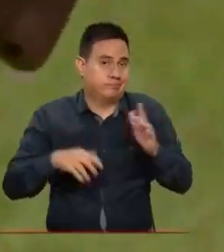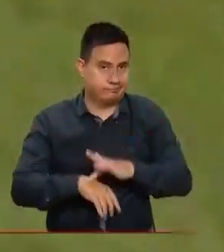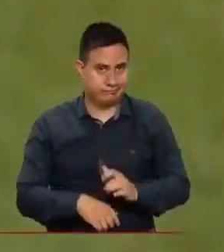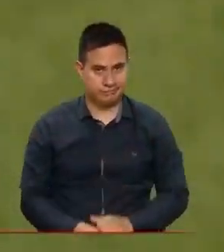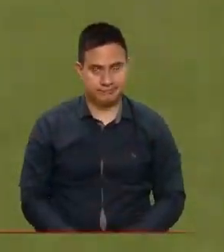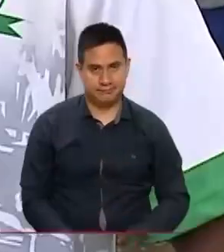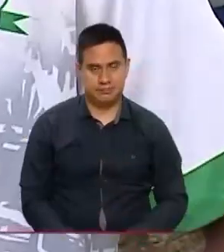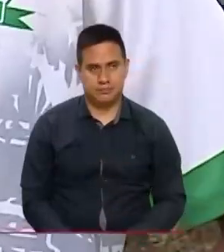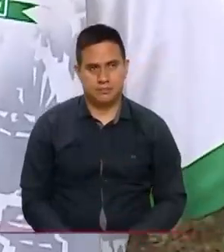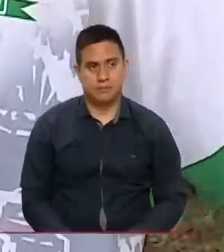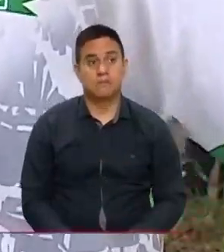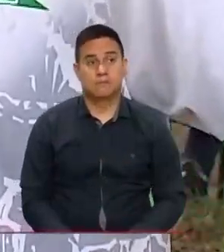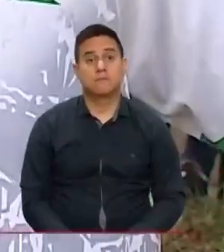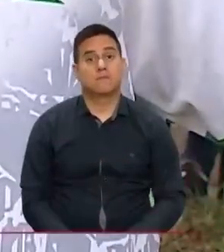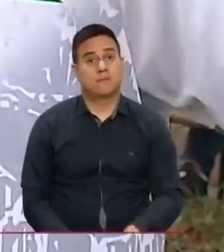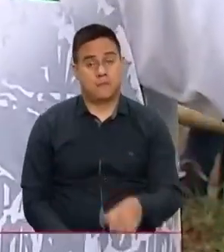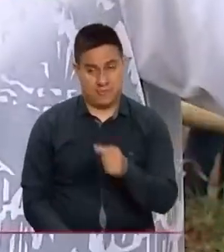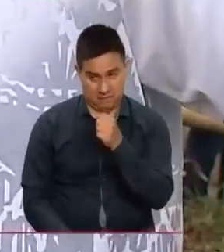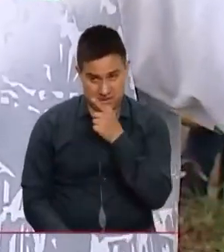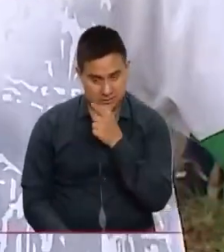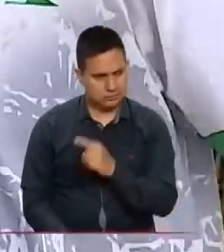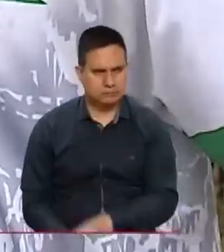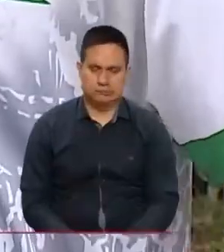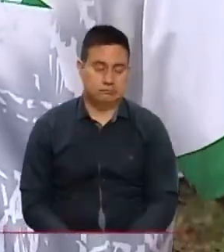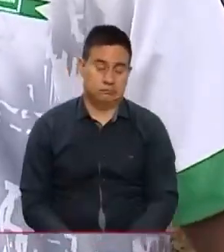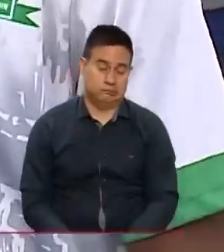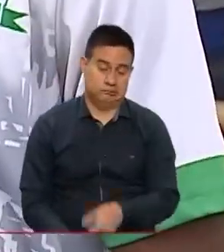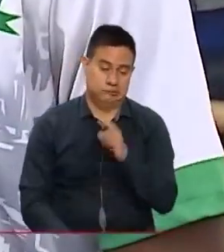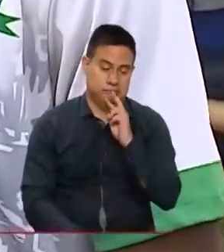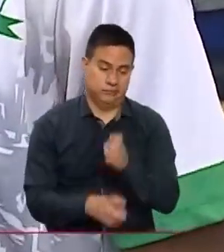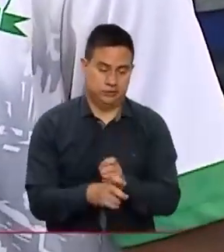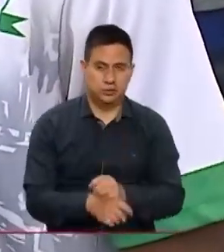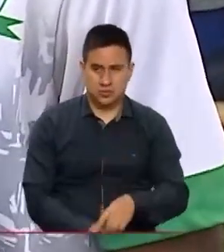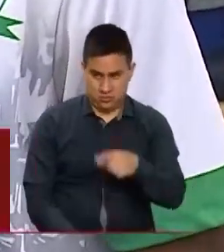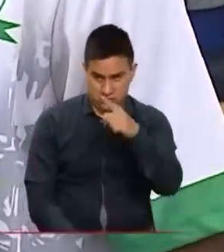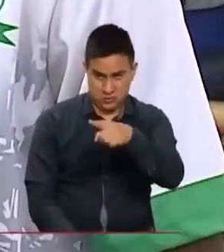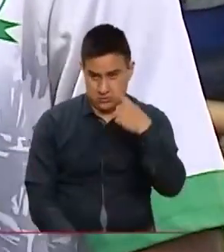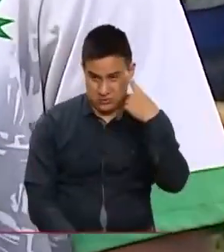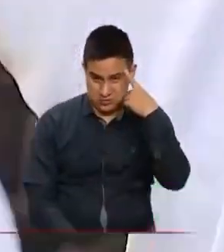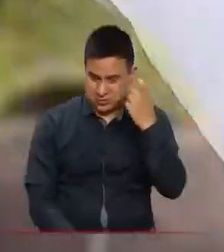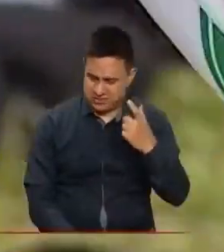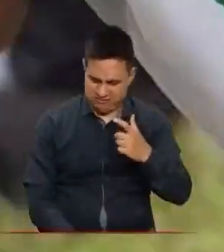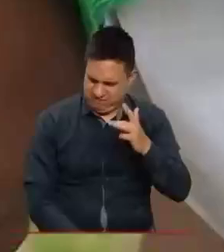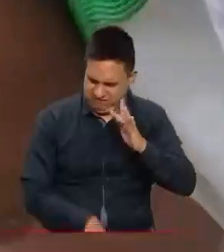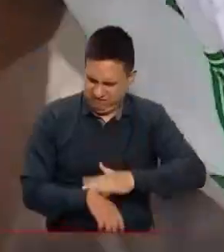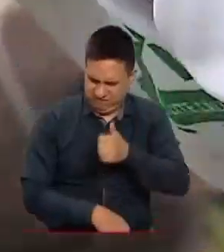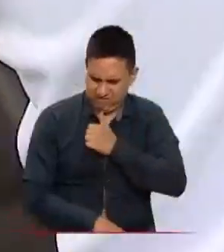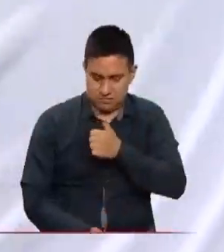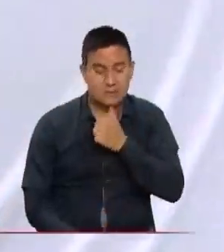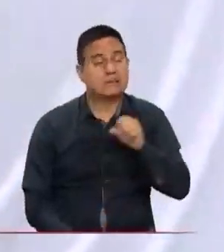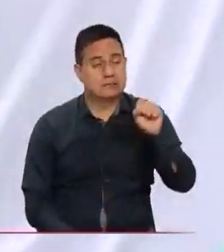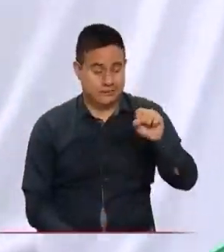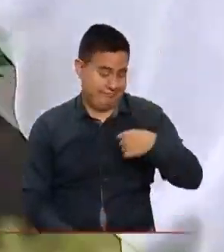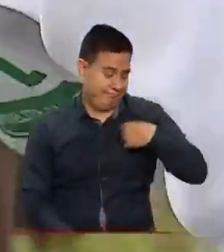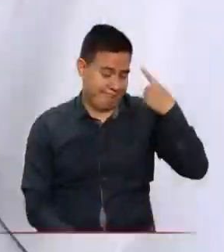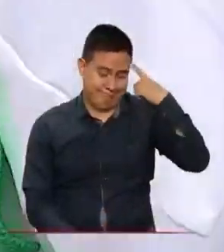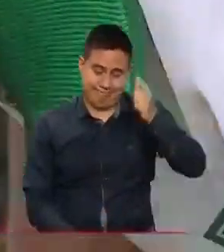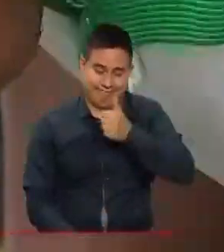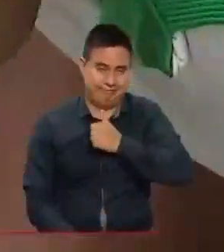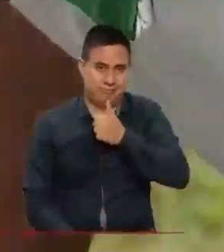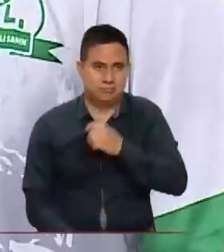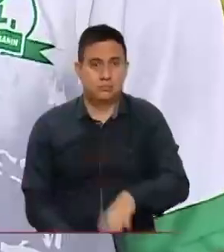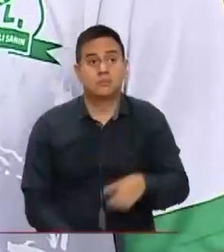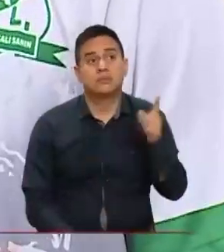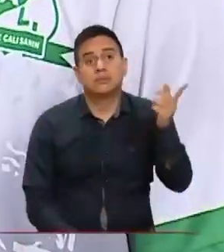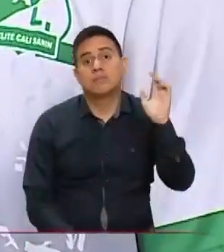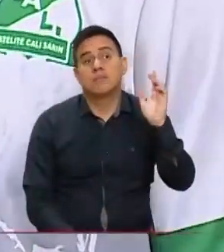Y llegar no es fácil, ¿no? No es fácil. ¿Hay que tener mucho sacrificio? Obvio, sí señor, obviamente, mucho sacrificio. Mi mamá no tenía plata